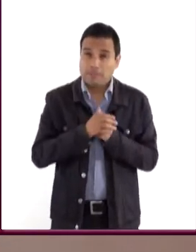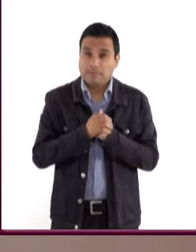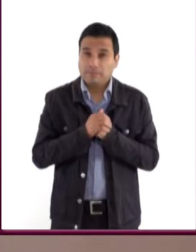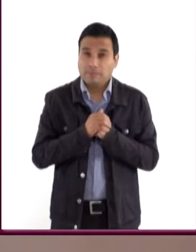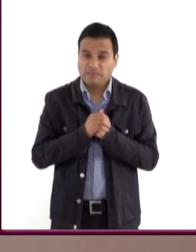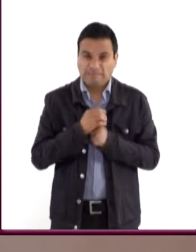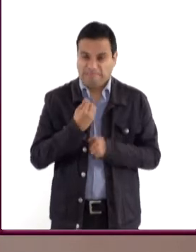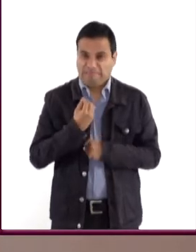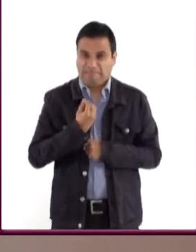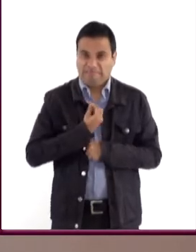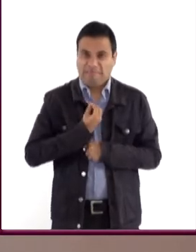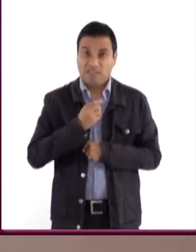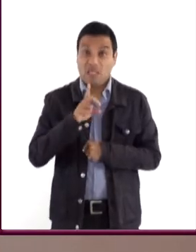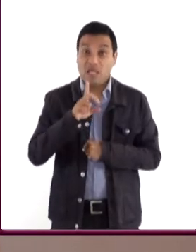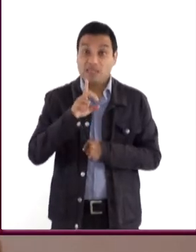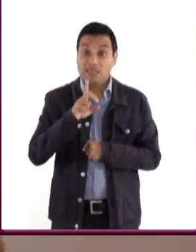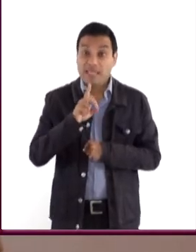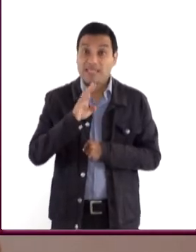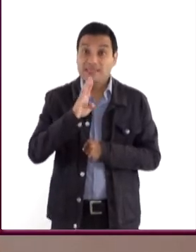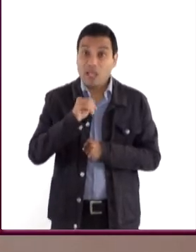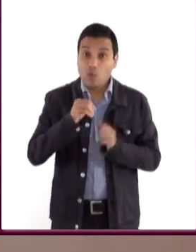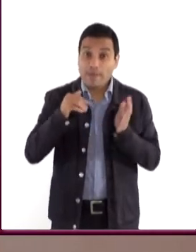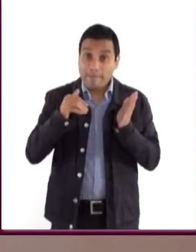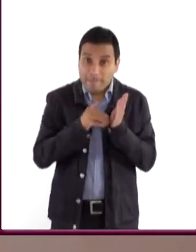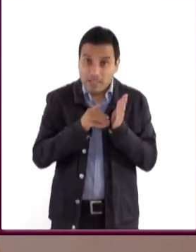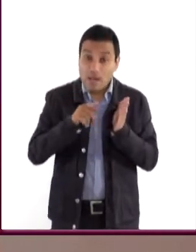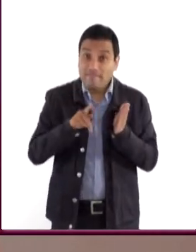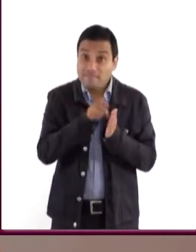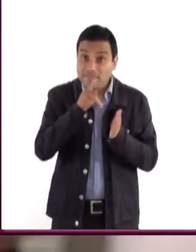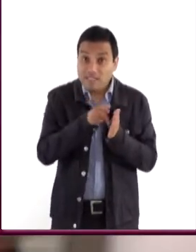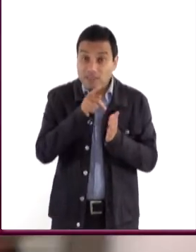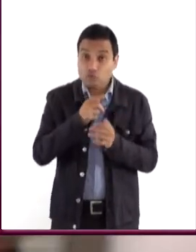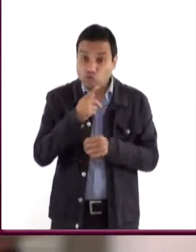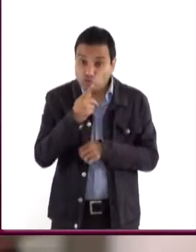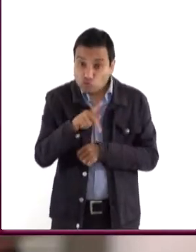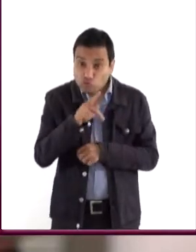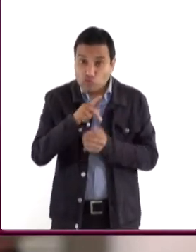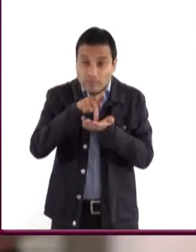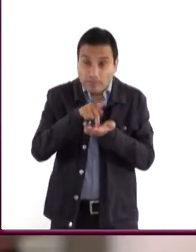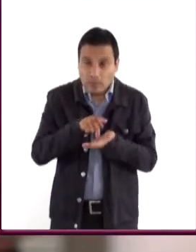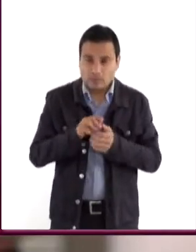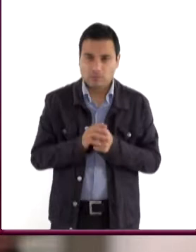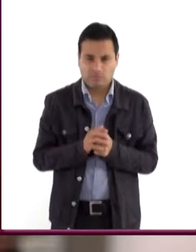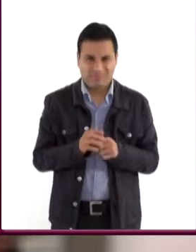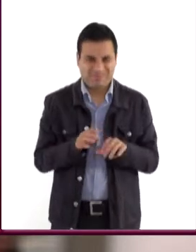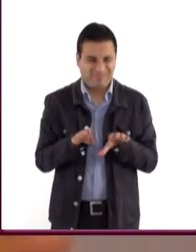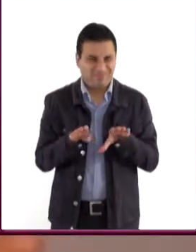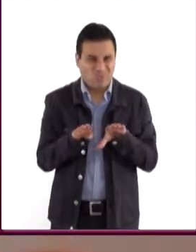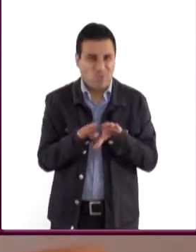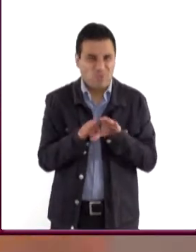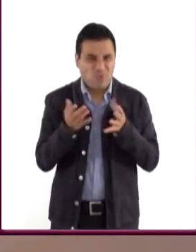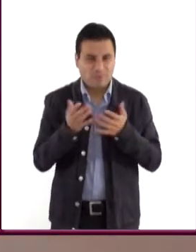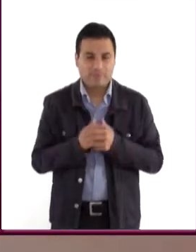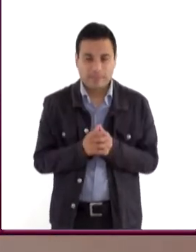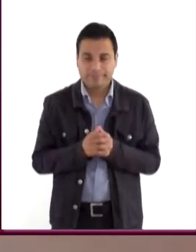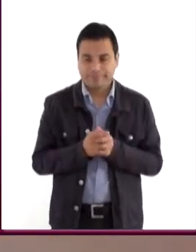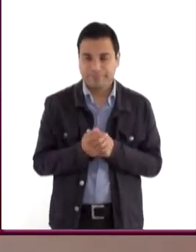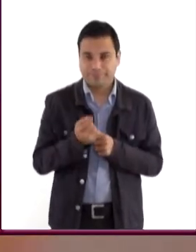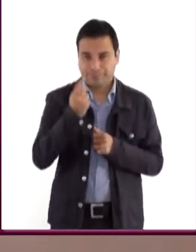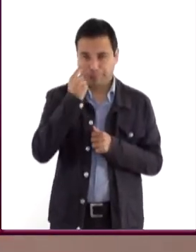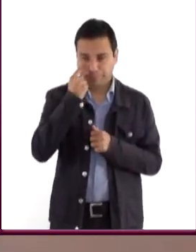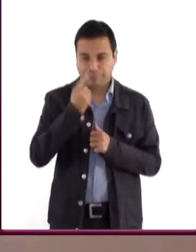a soportar hasta 39,000 veces su propio peso. Increíble. ¿Y cómo es esto posible? Sucedió